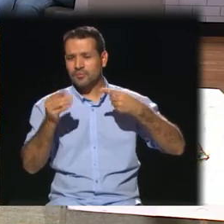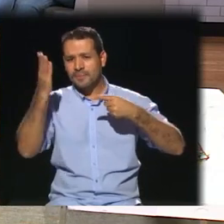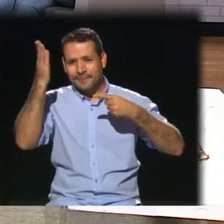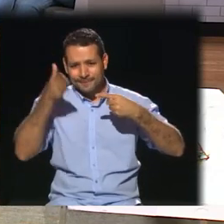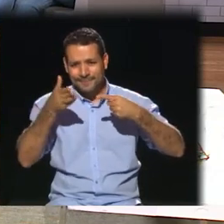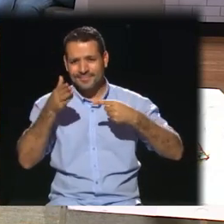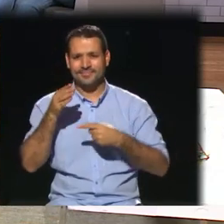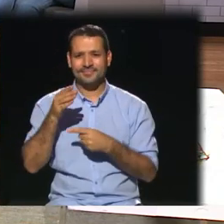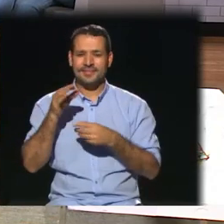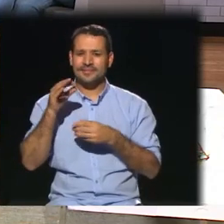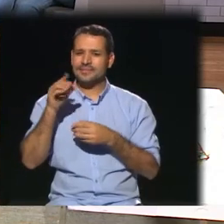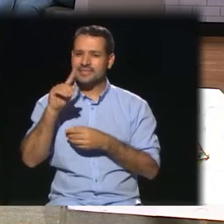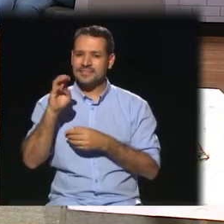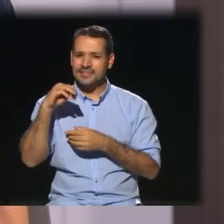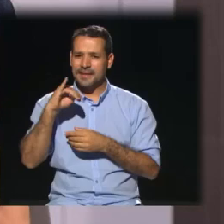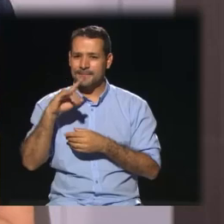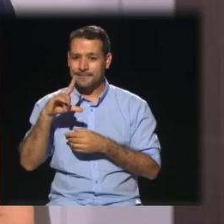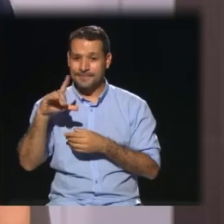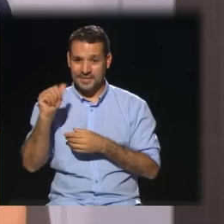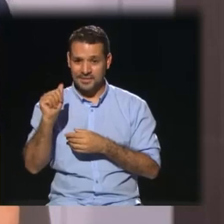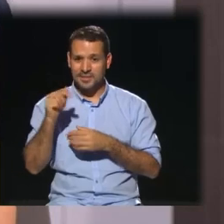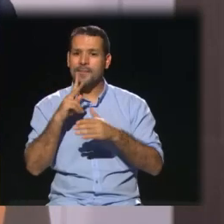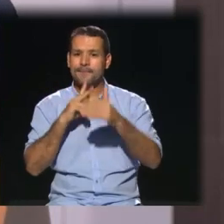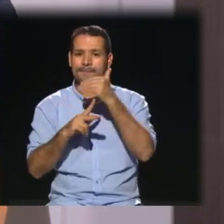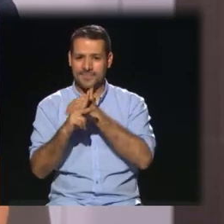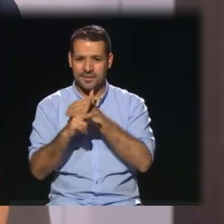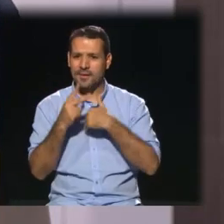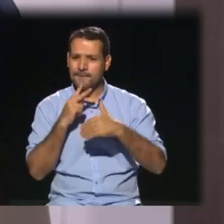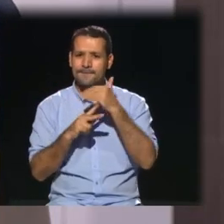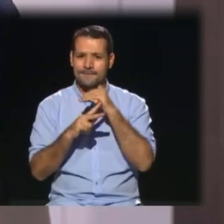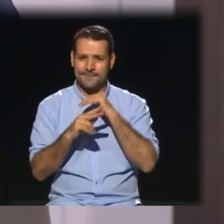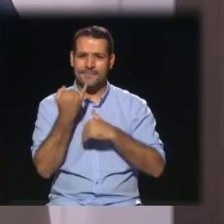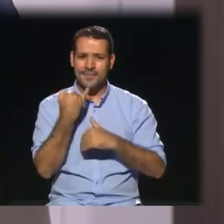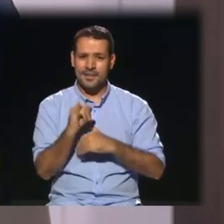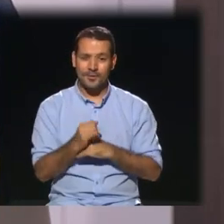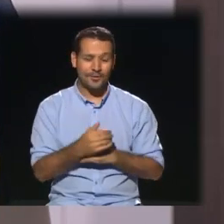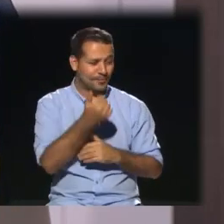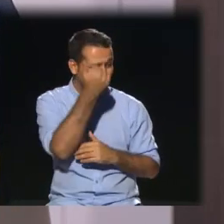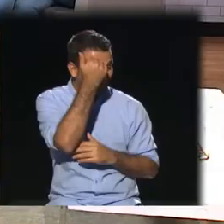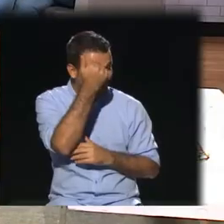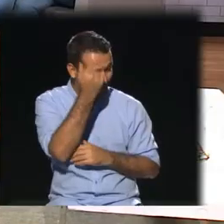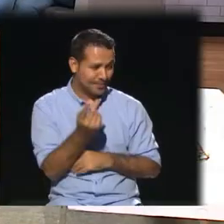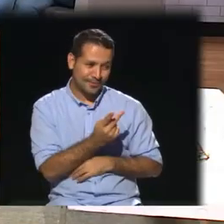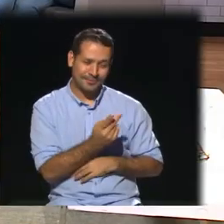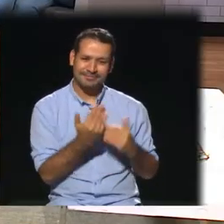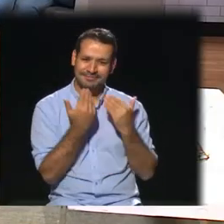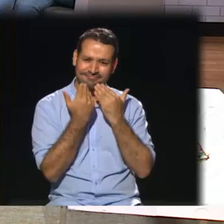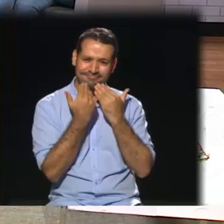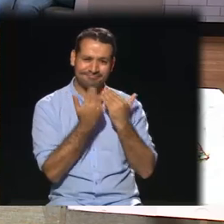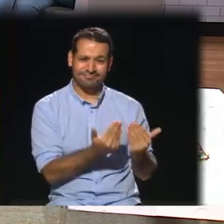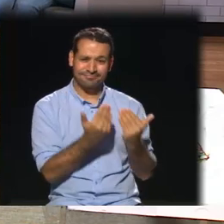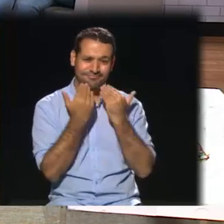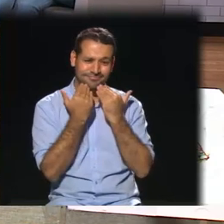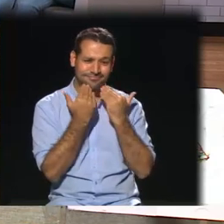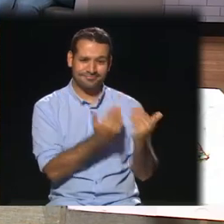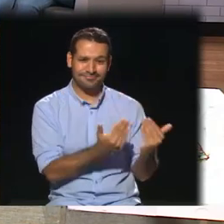www.medellin.edu.co/semillabilingue. Listo, perfecto. Así podemos encontrar la página web para desarrollar estas actividades. Profesores, Andrea, Hugo,